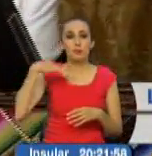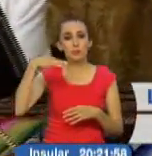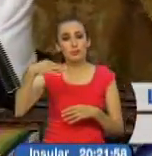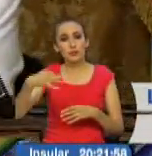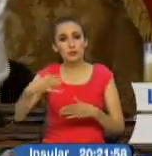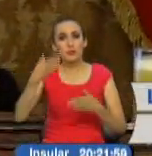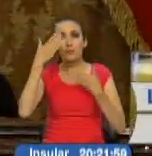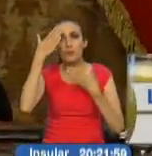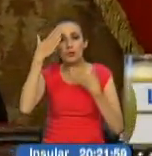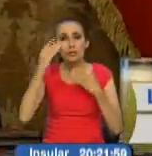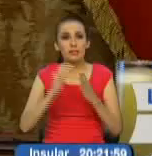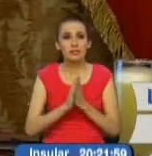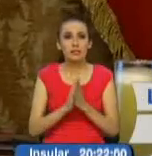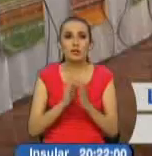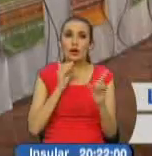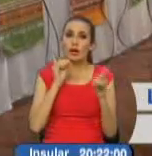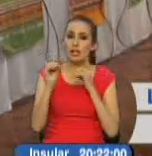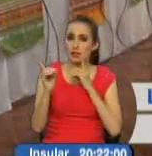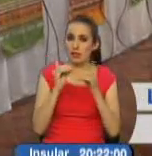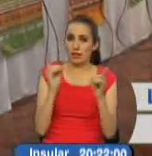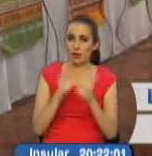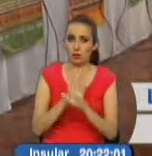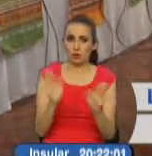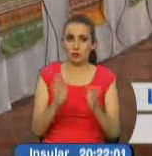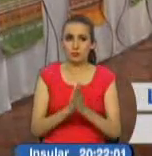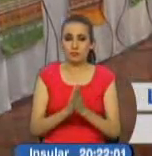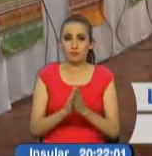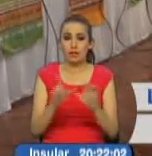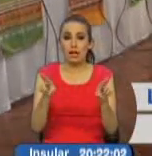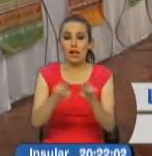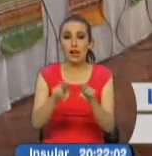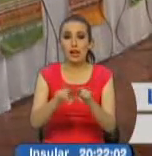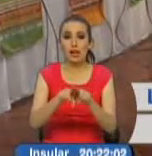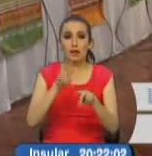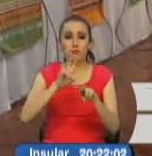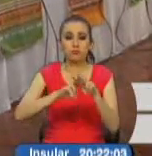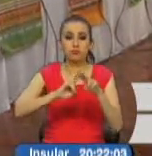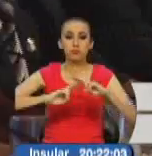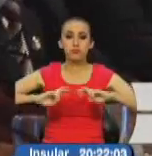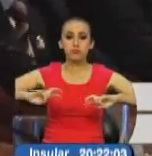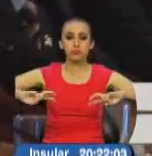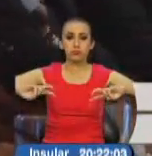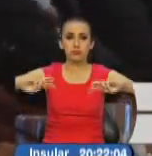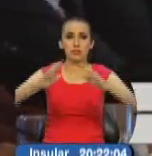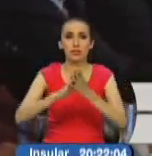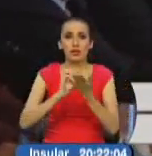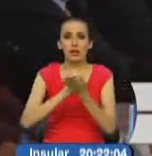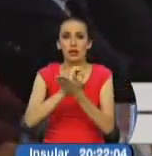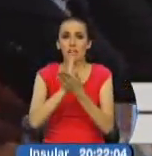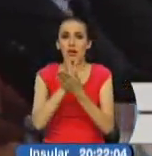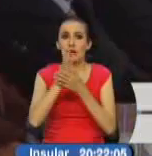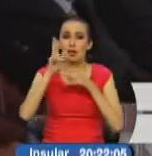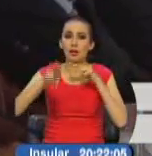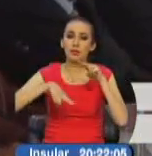este gobierno el diálogo. En la misma mesa se sentó con los de su misma tendencia política. En